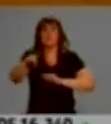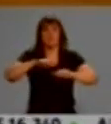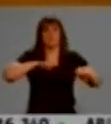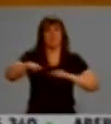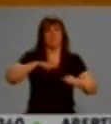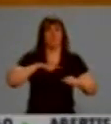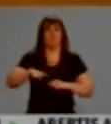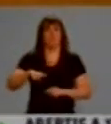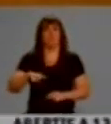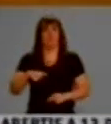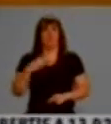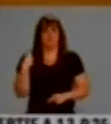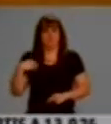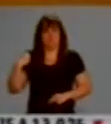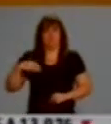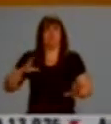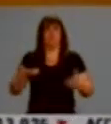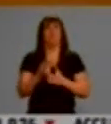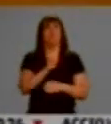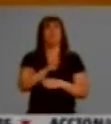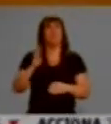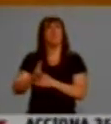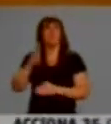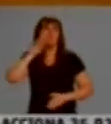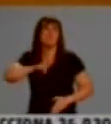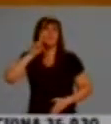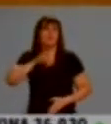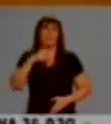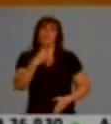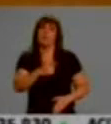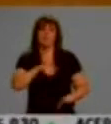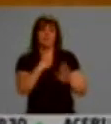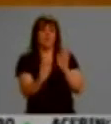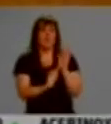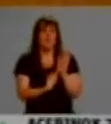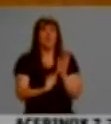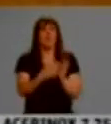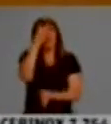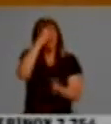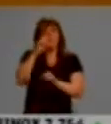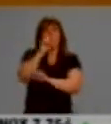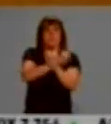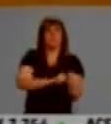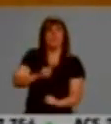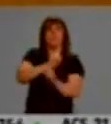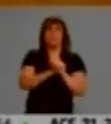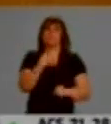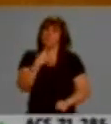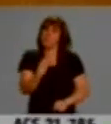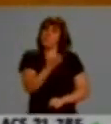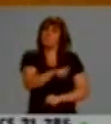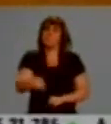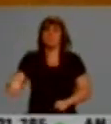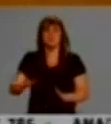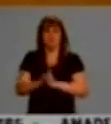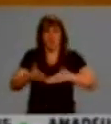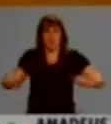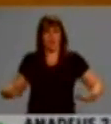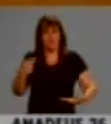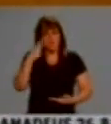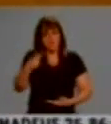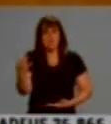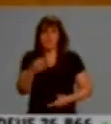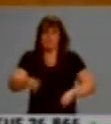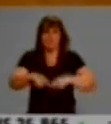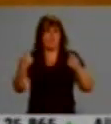del Partido Popular afirmando que la Ley de Protección de Datos exige la destrucción mensual de esos libros?